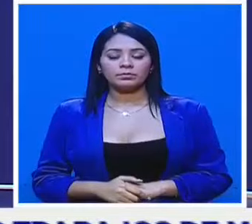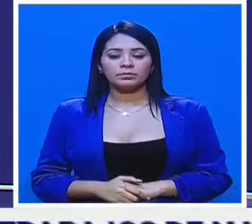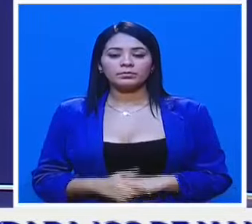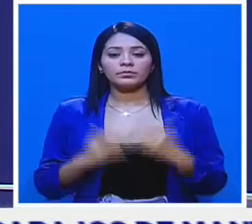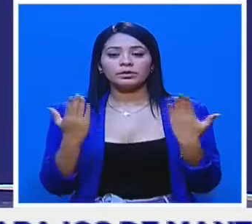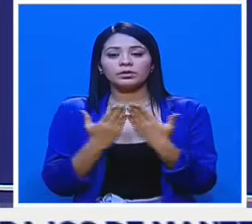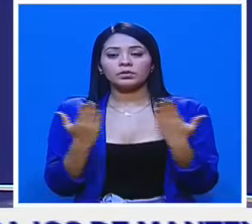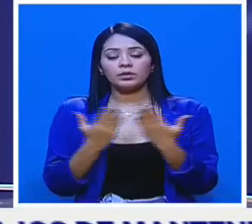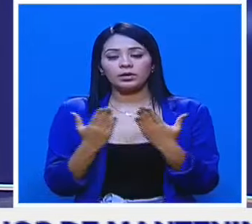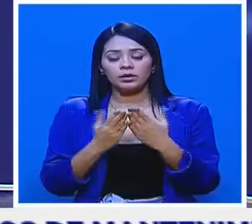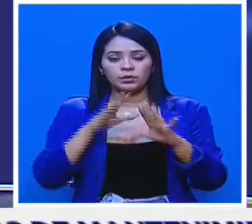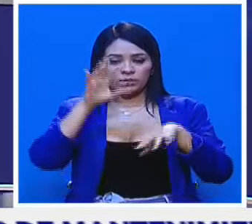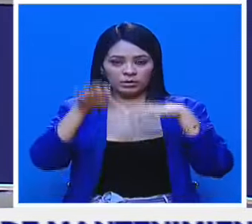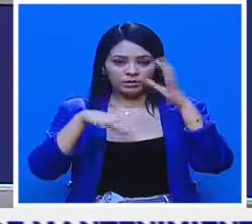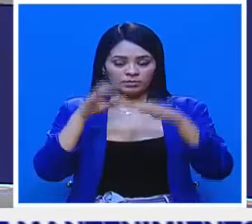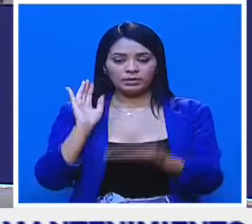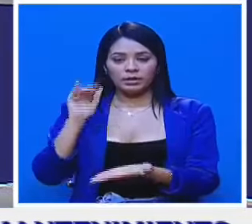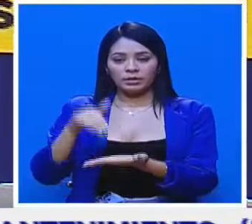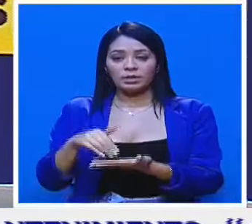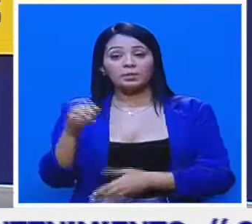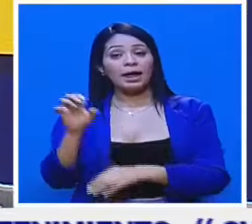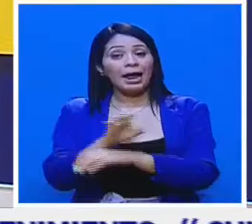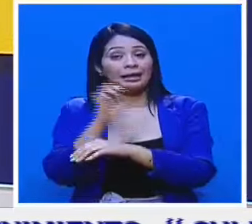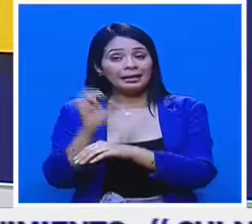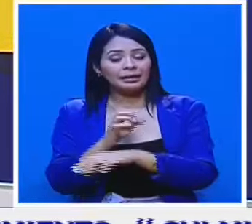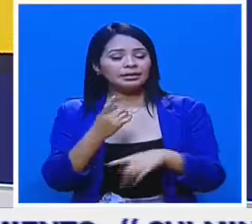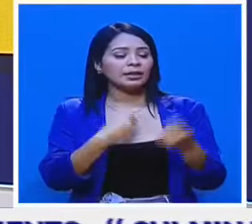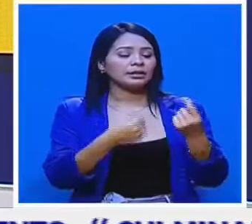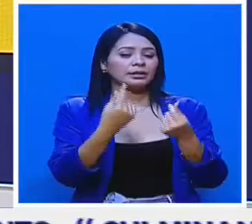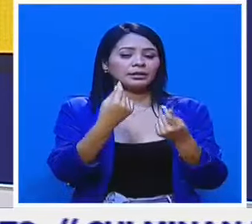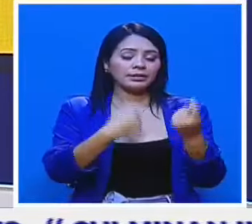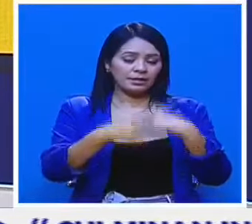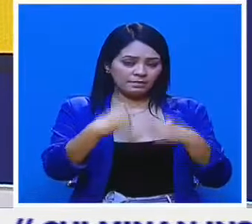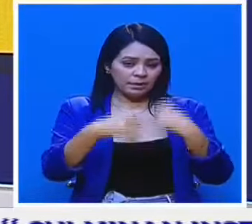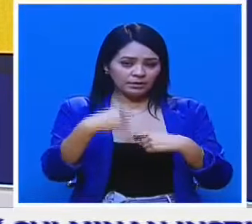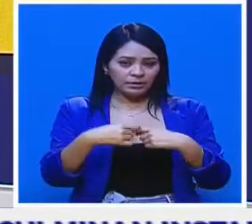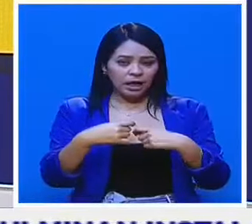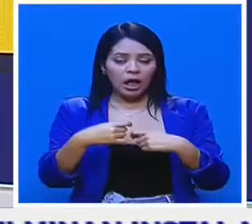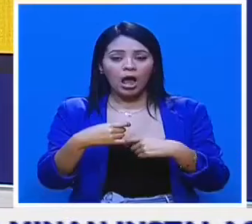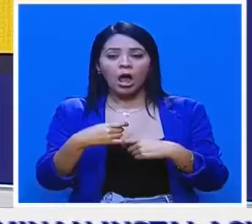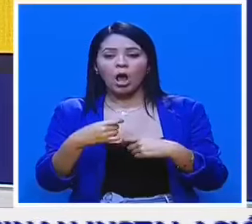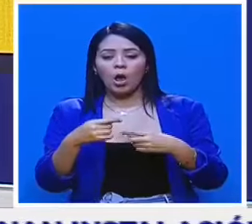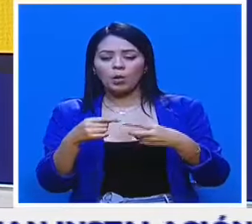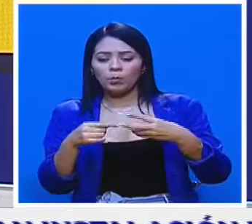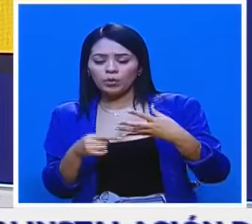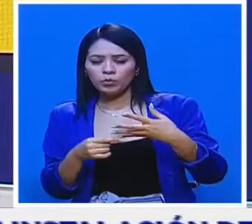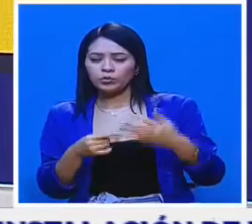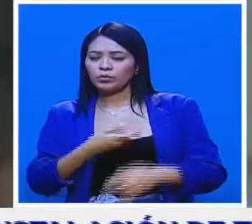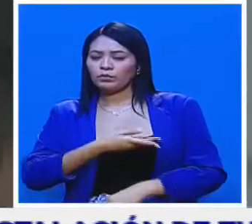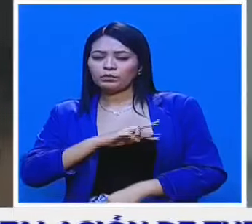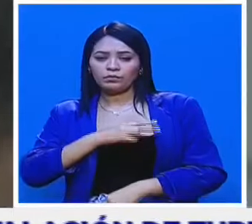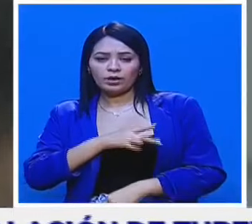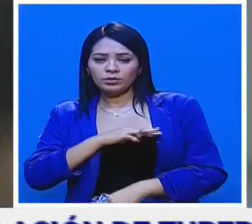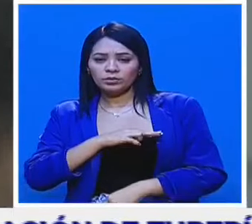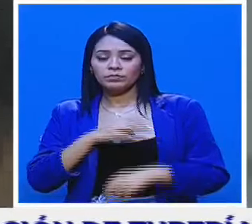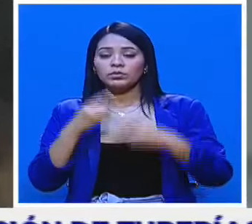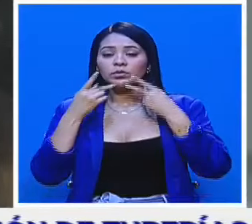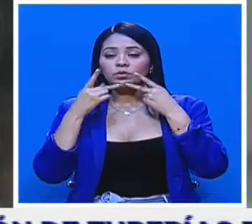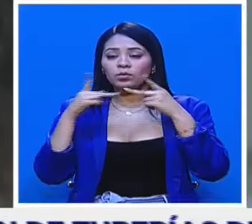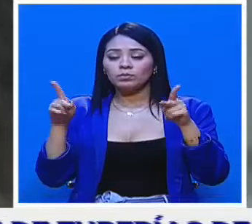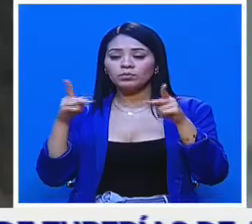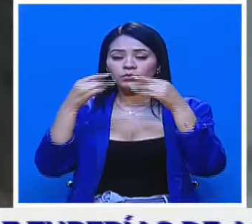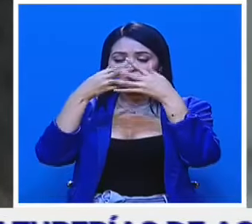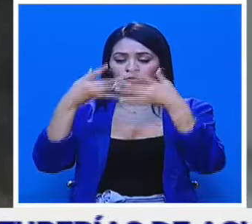El Colegio de Veterinarios del Estado de Aragua alerta sobre la comercialización de productos falsificados. A través de un comunicado, pues alertaron sobre